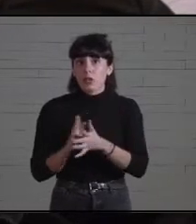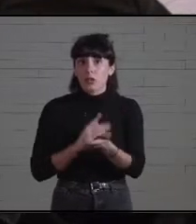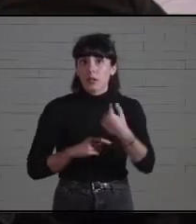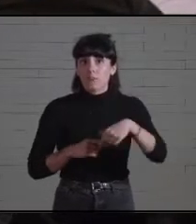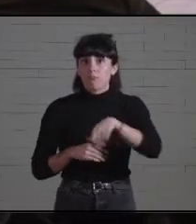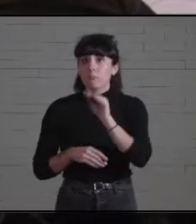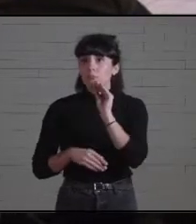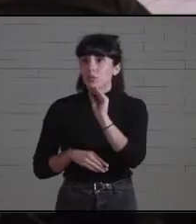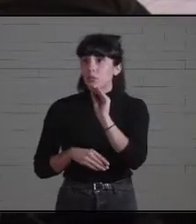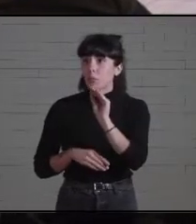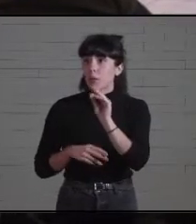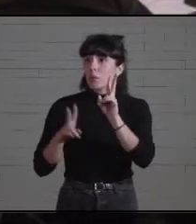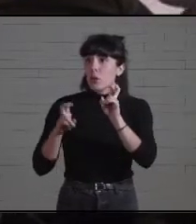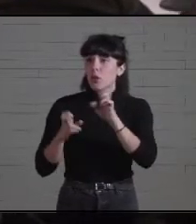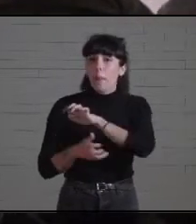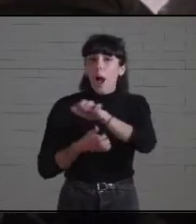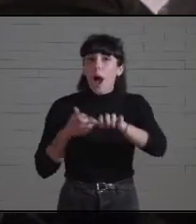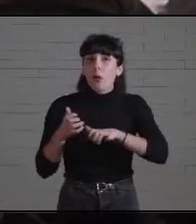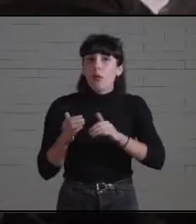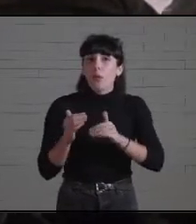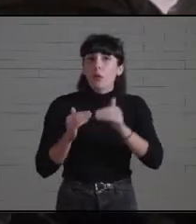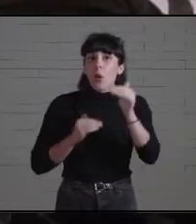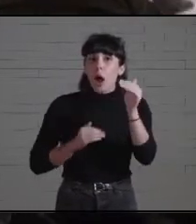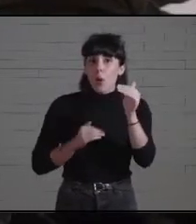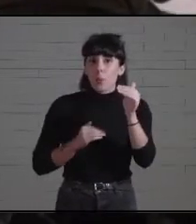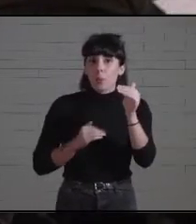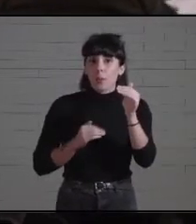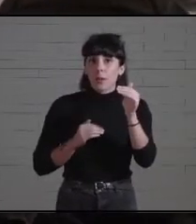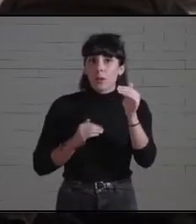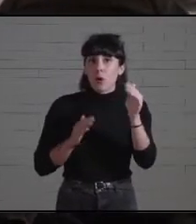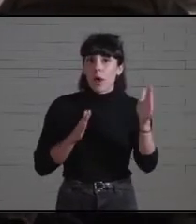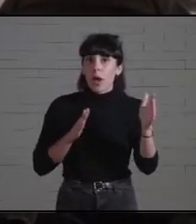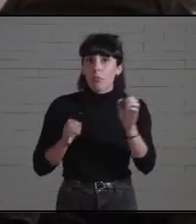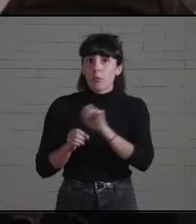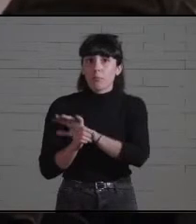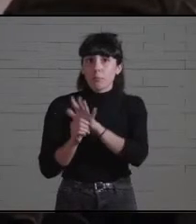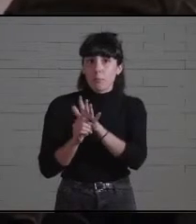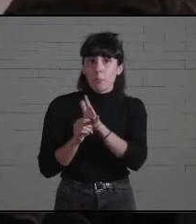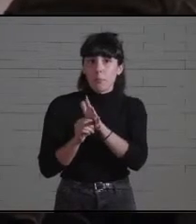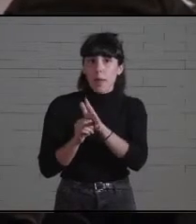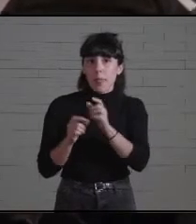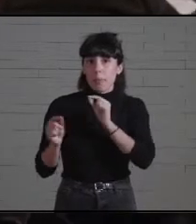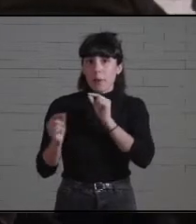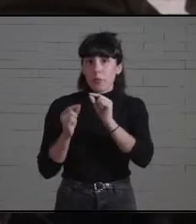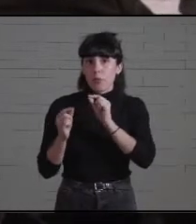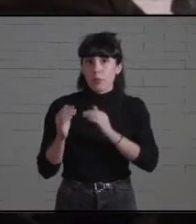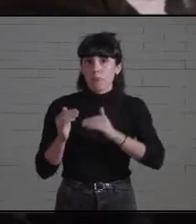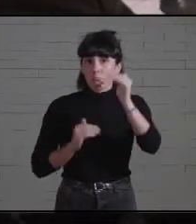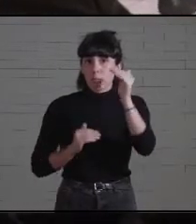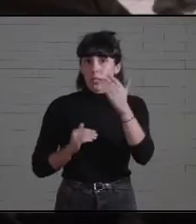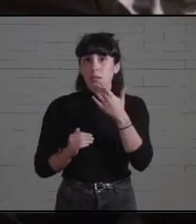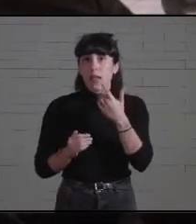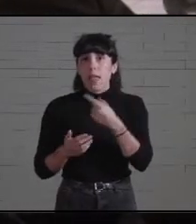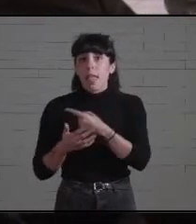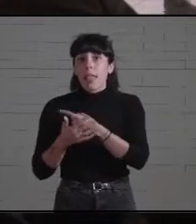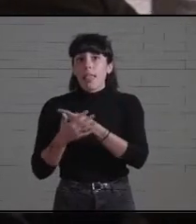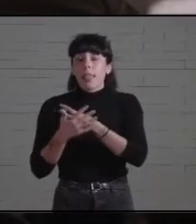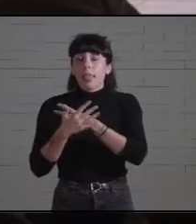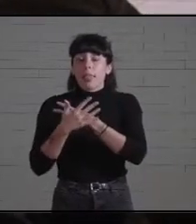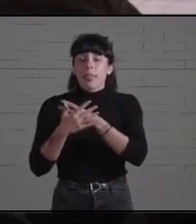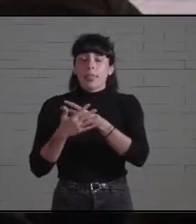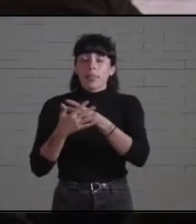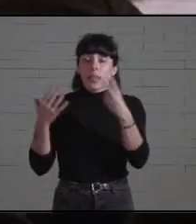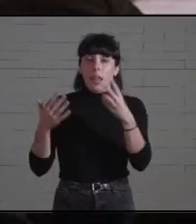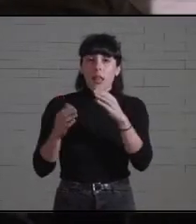el aumento de conflicto de parejas durante la pandemia. Un 17% dice que han habido